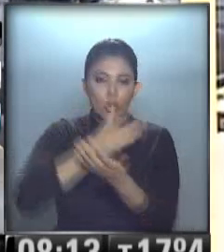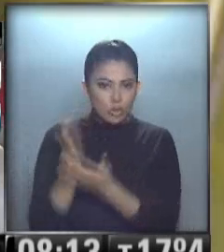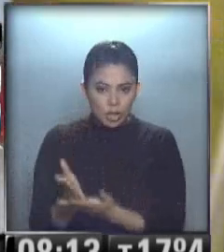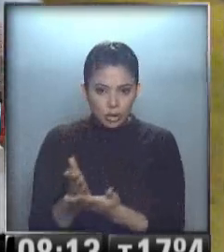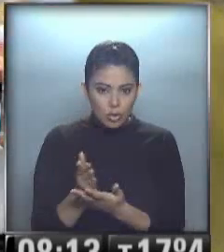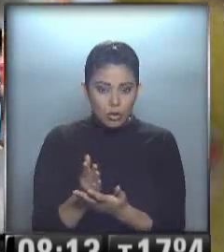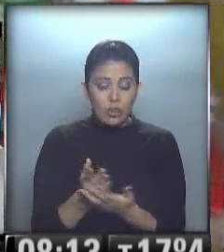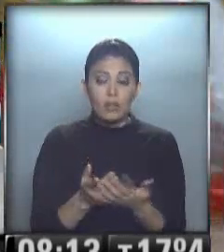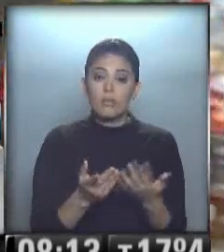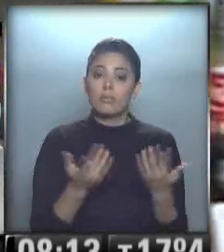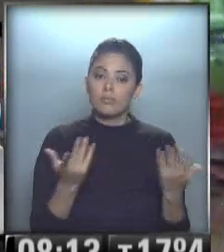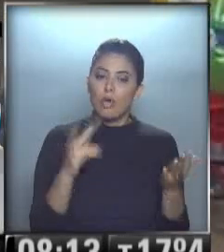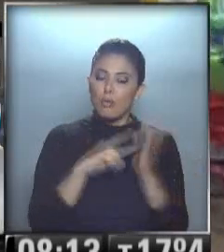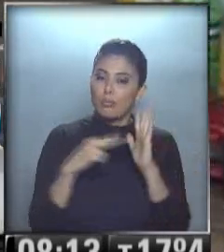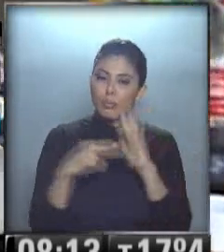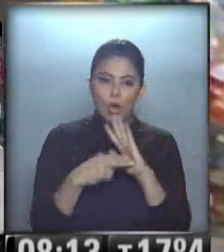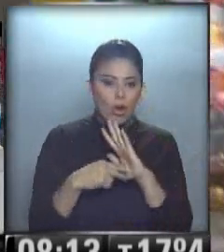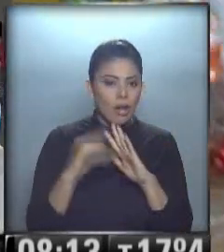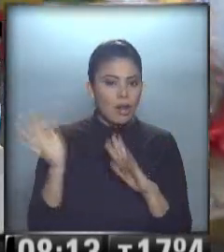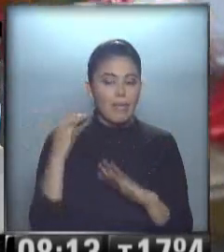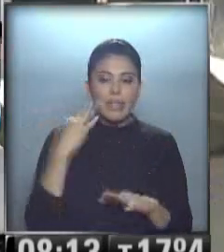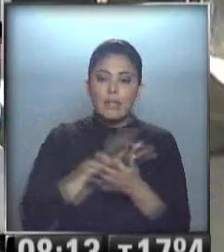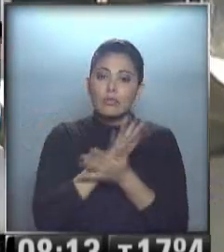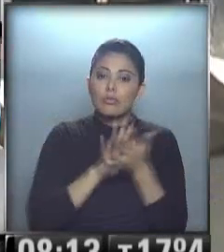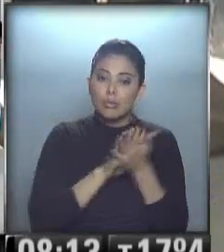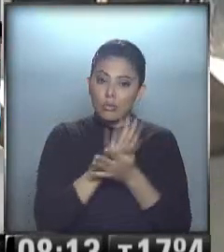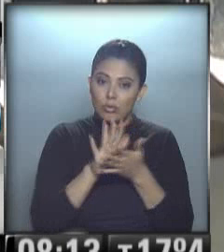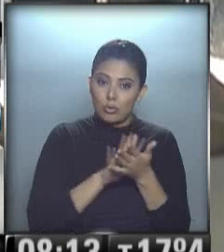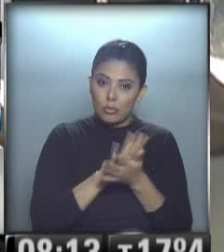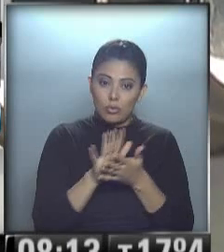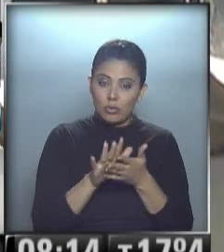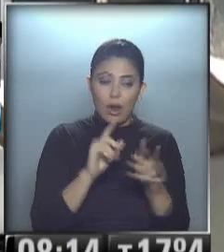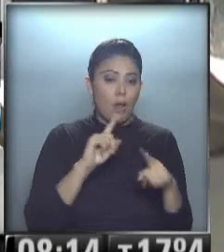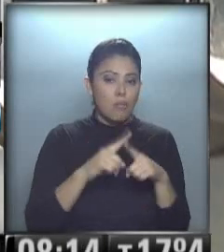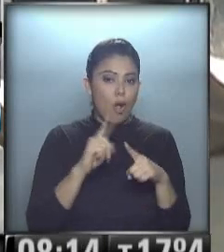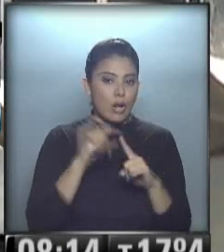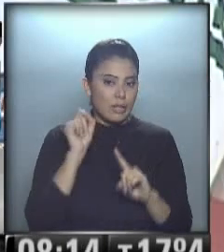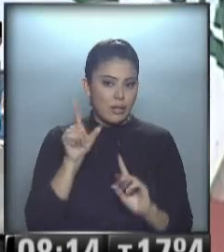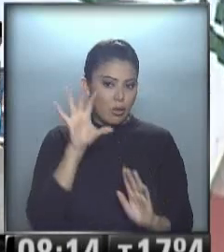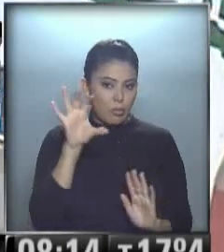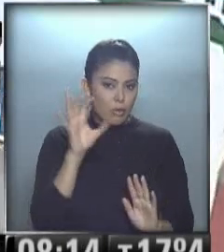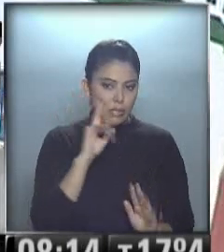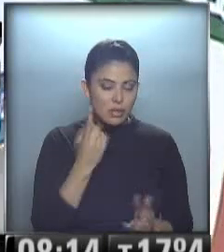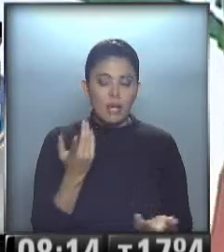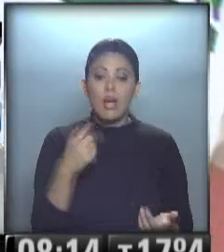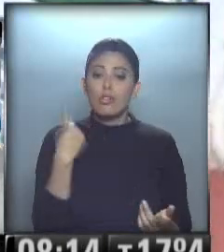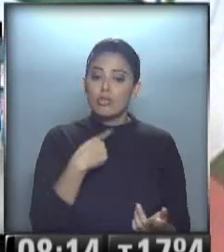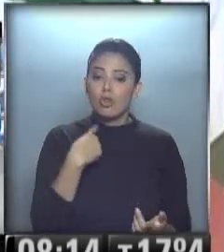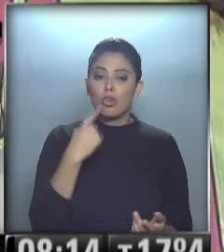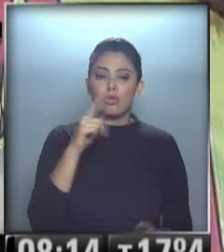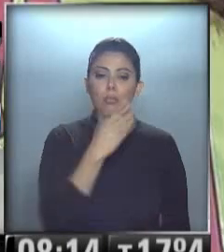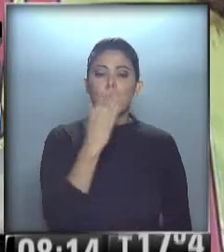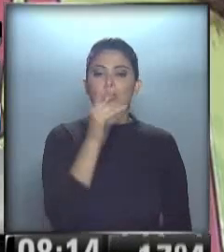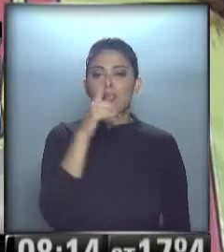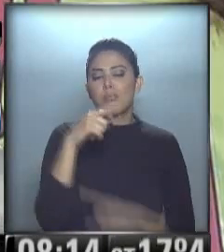sociedad, son problemas que debe manejar precisamente la dirigencia política, el poder político. Nosotros, que somos un poder